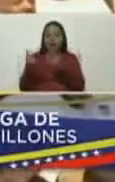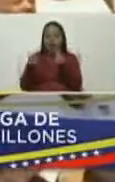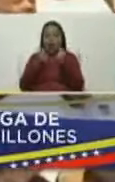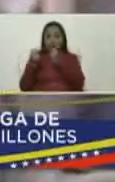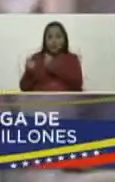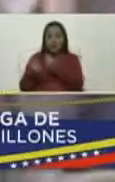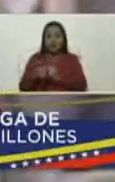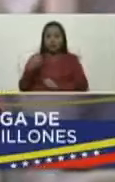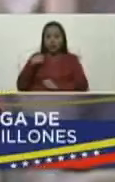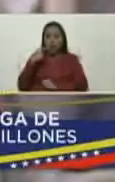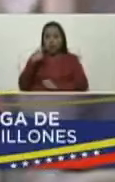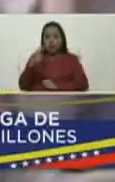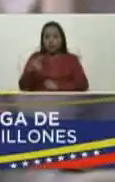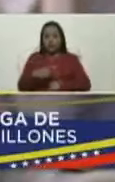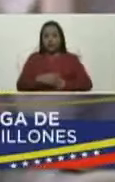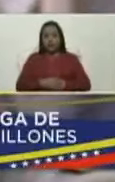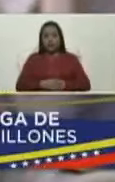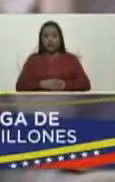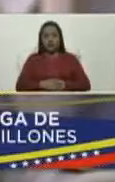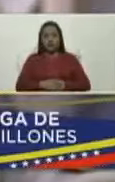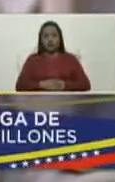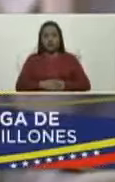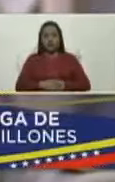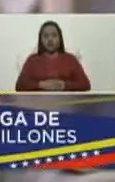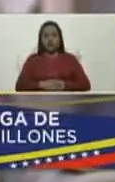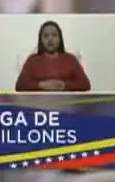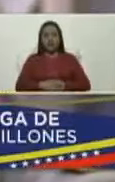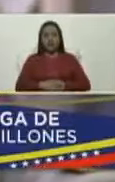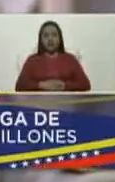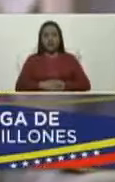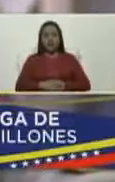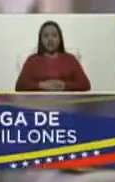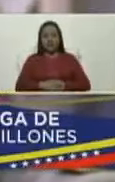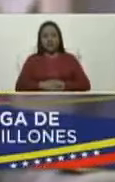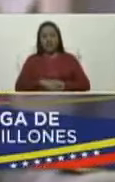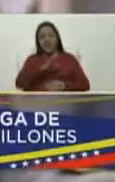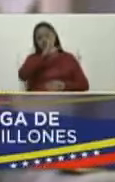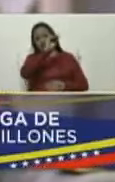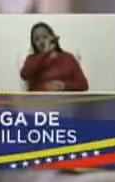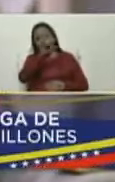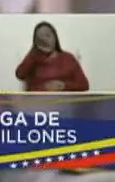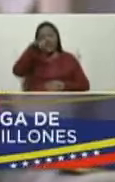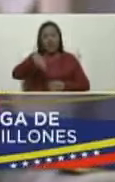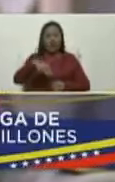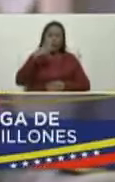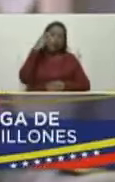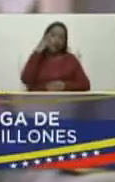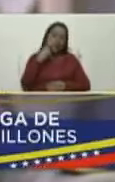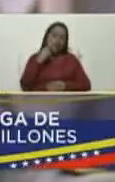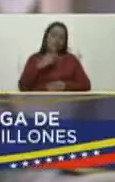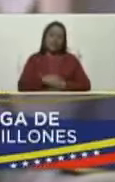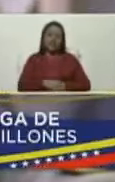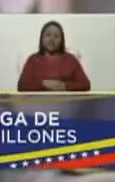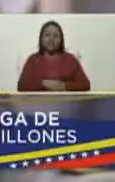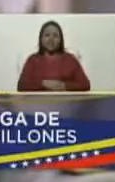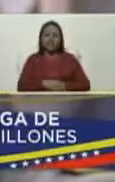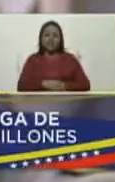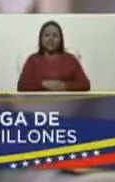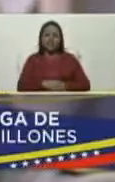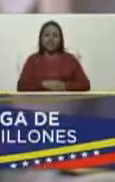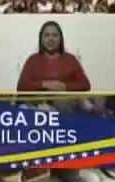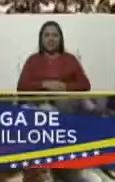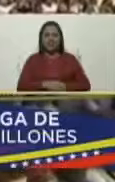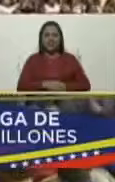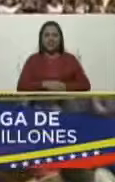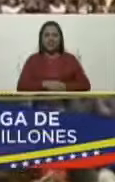yo decía, segundo semestre, saludos a Bolívar, a los allegados de Bolívar.